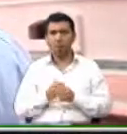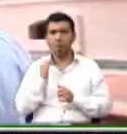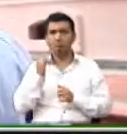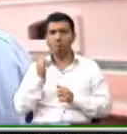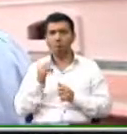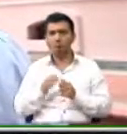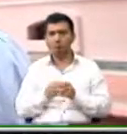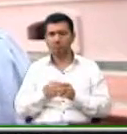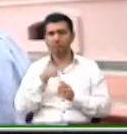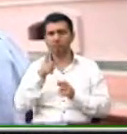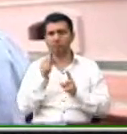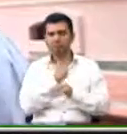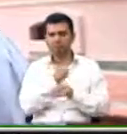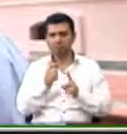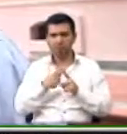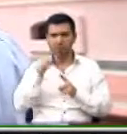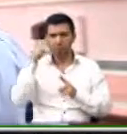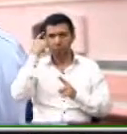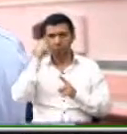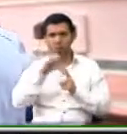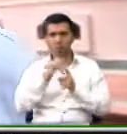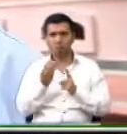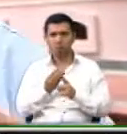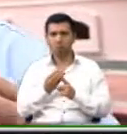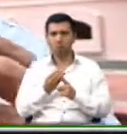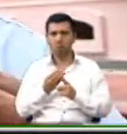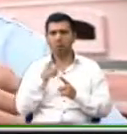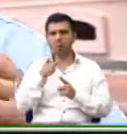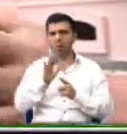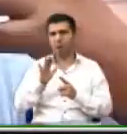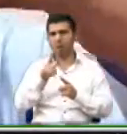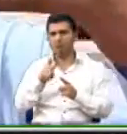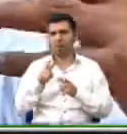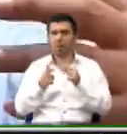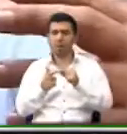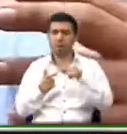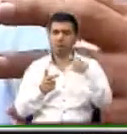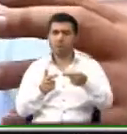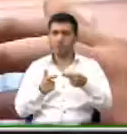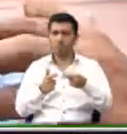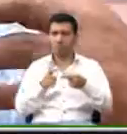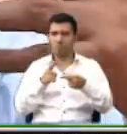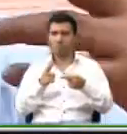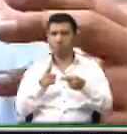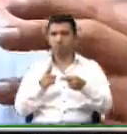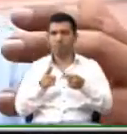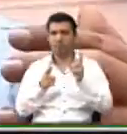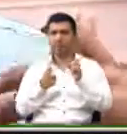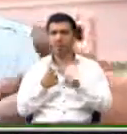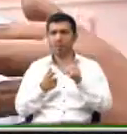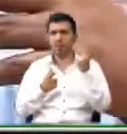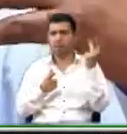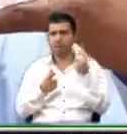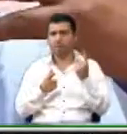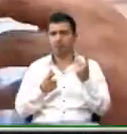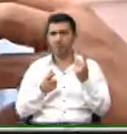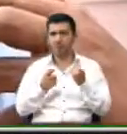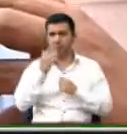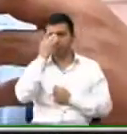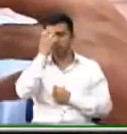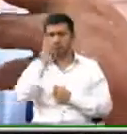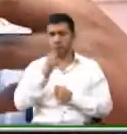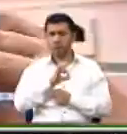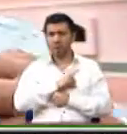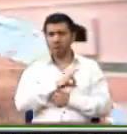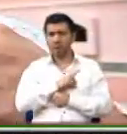víctimas y cultura entonces así sucedió mente vamos a hacer trabajos en comisión de plan hasta el día del viernes porque ya el sábado